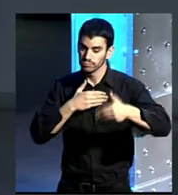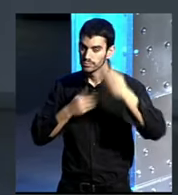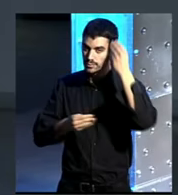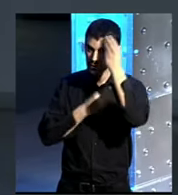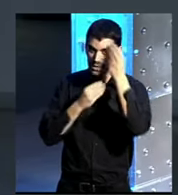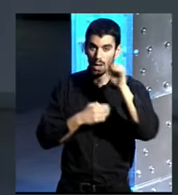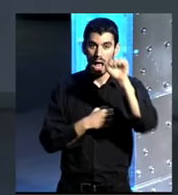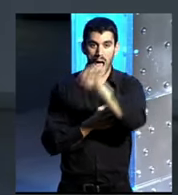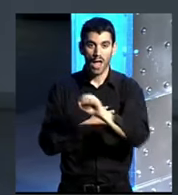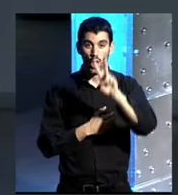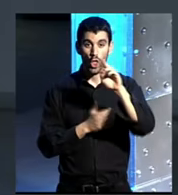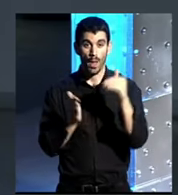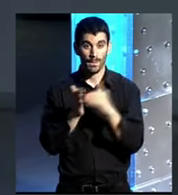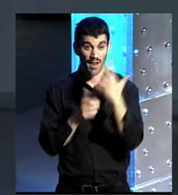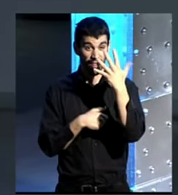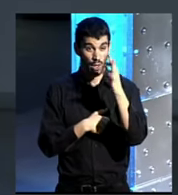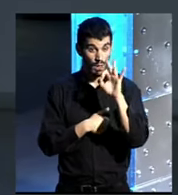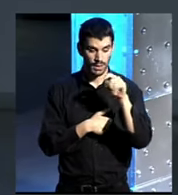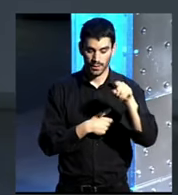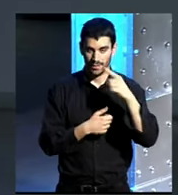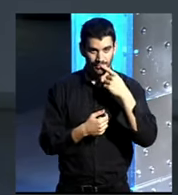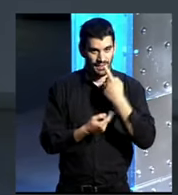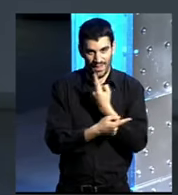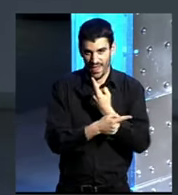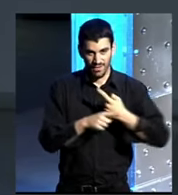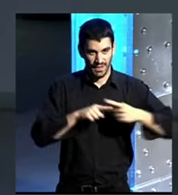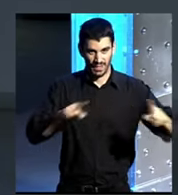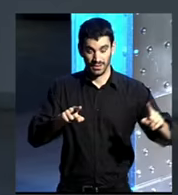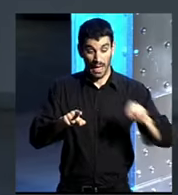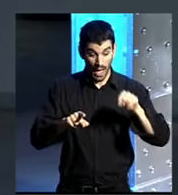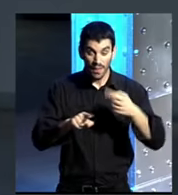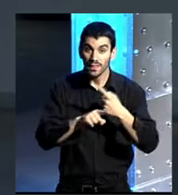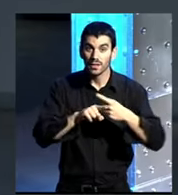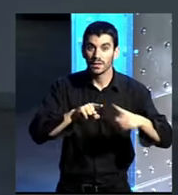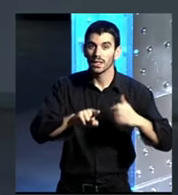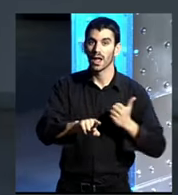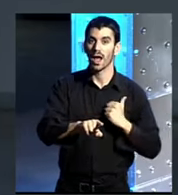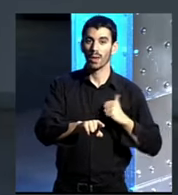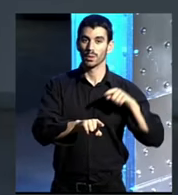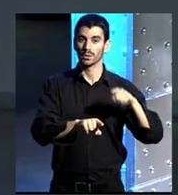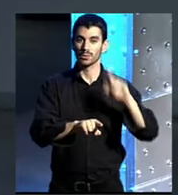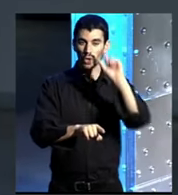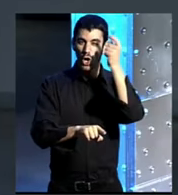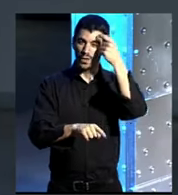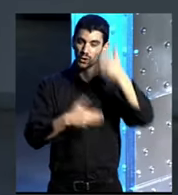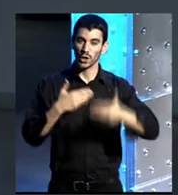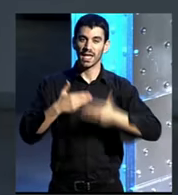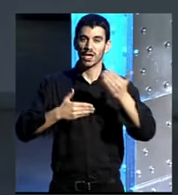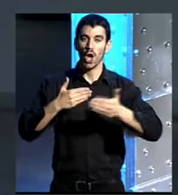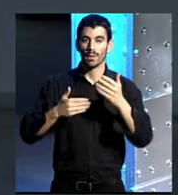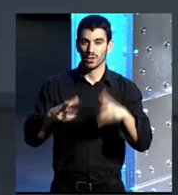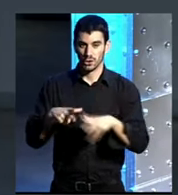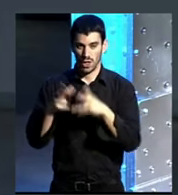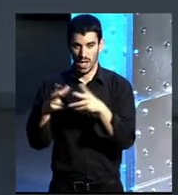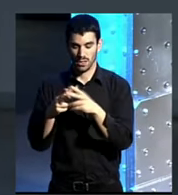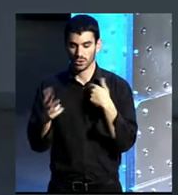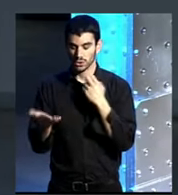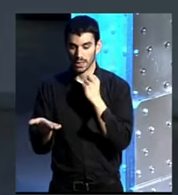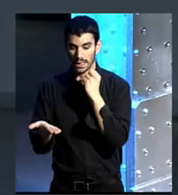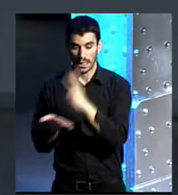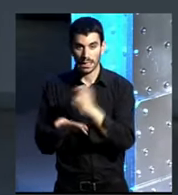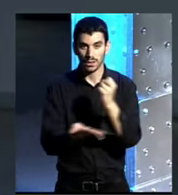es donde entra el concepto de innovación social para nosotros. ¿Cómo podemos afrontar estos retos? La respuesta es que no